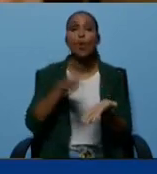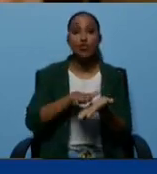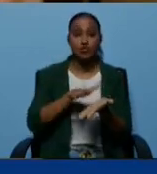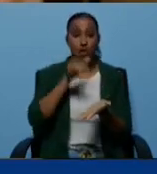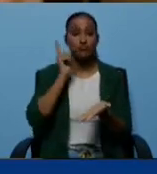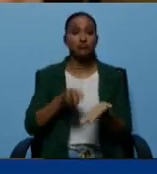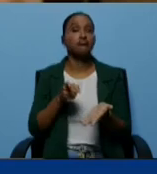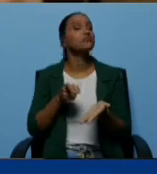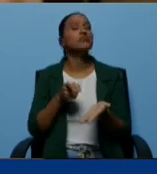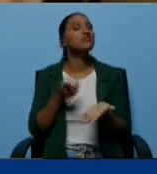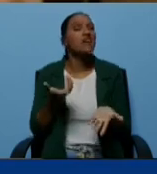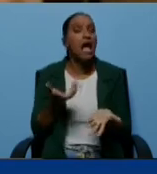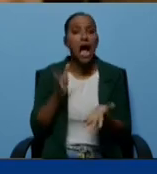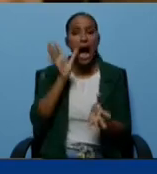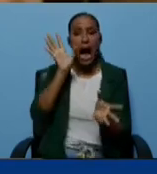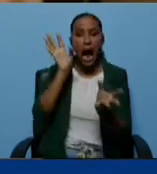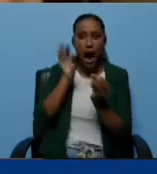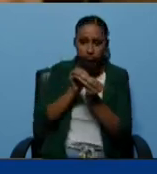es una conclusión